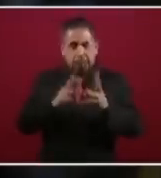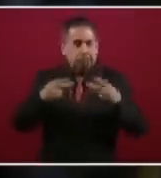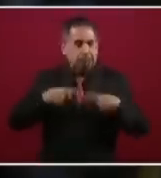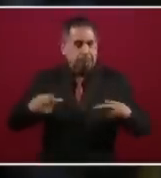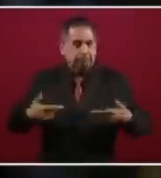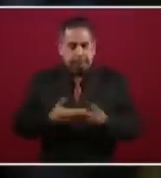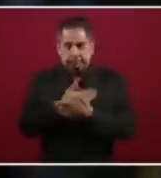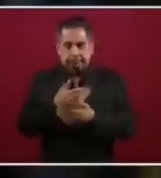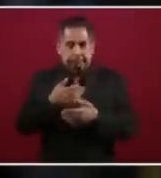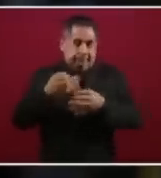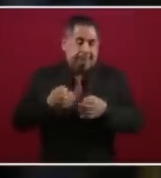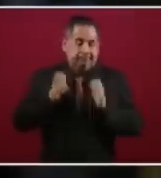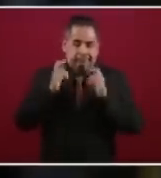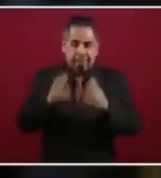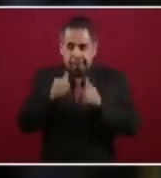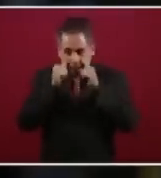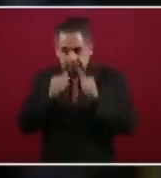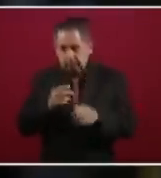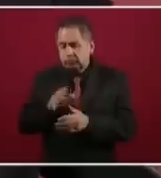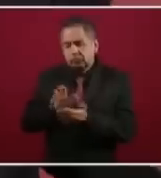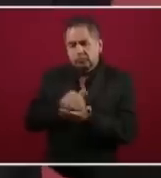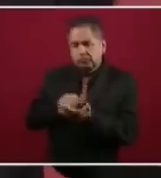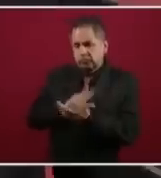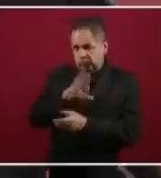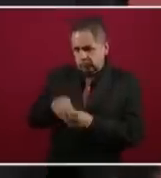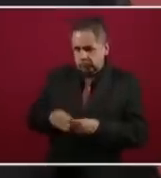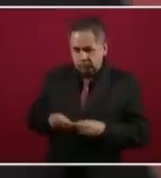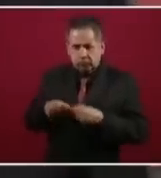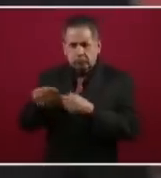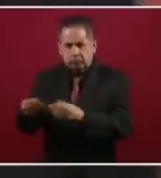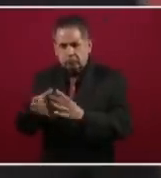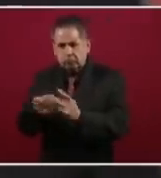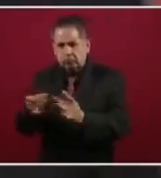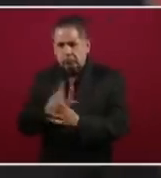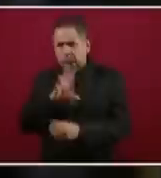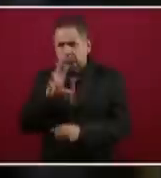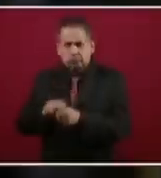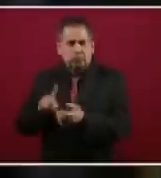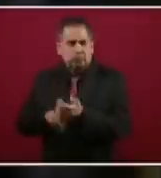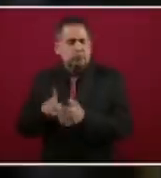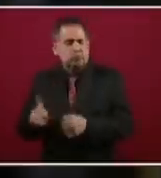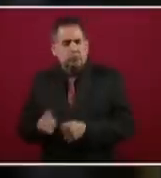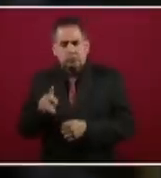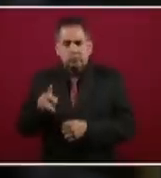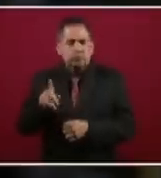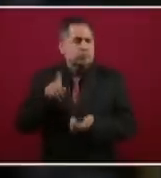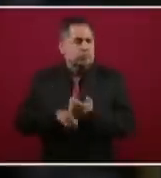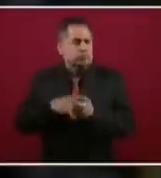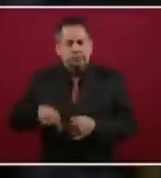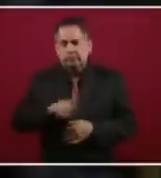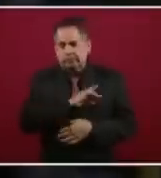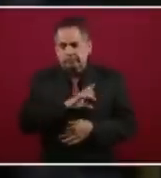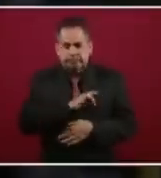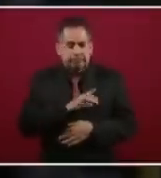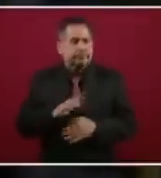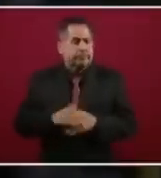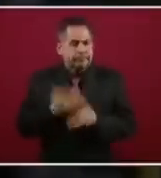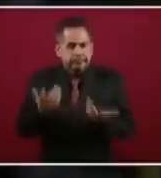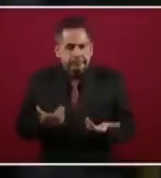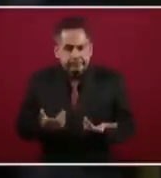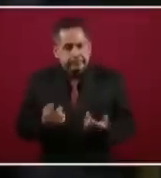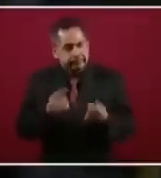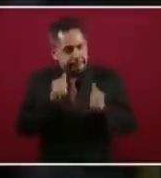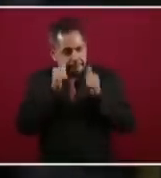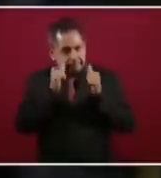no han atendido al pueblo. Yo le voy a entregar unos documentos, sí, del pueblo de Escuintla, que tienen miedo y dicen, ¿por qué no nos